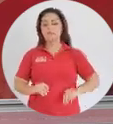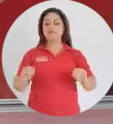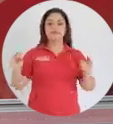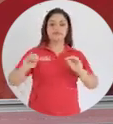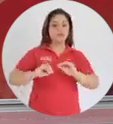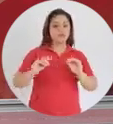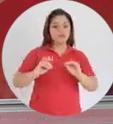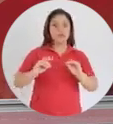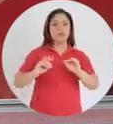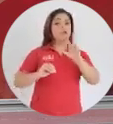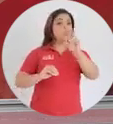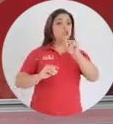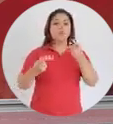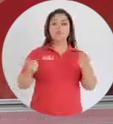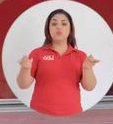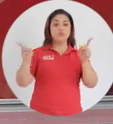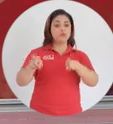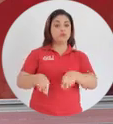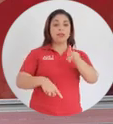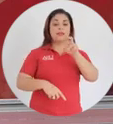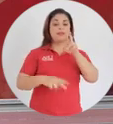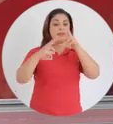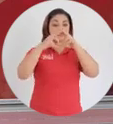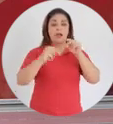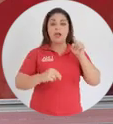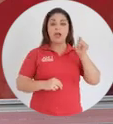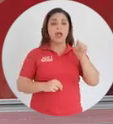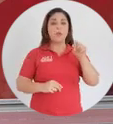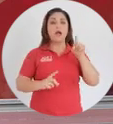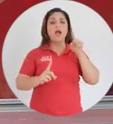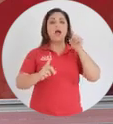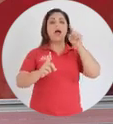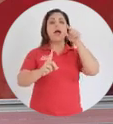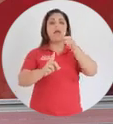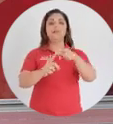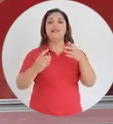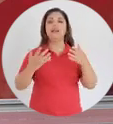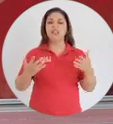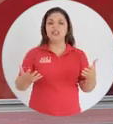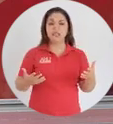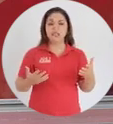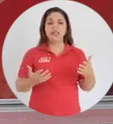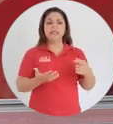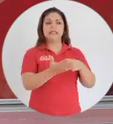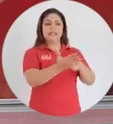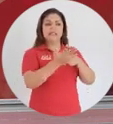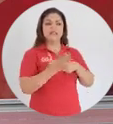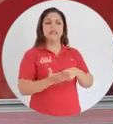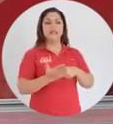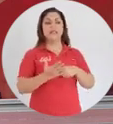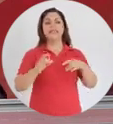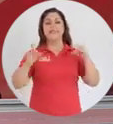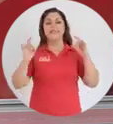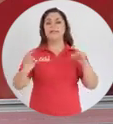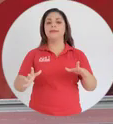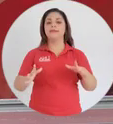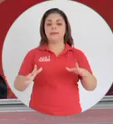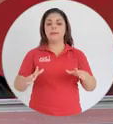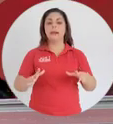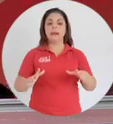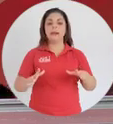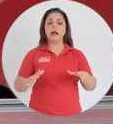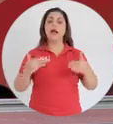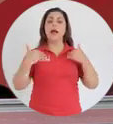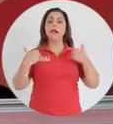Salvador, y que tampoco estaba pasando en Nicaragua hasta que lo reprimieron de manera brutal. Sí. Entonces